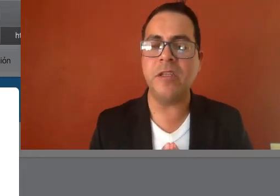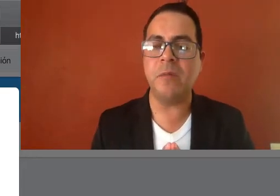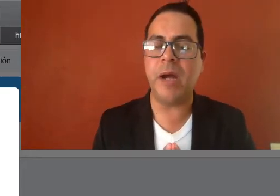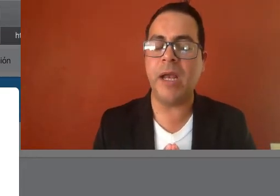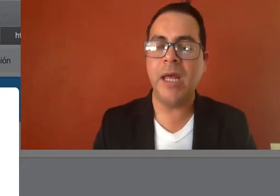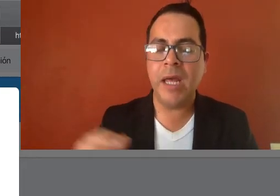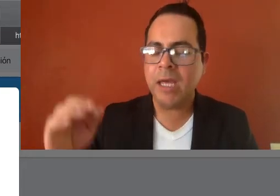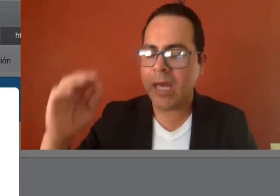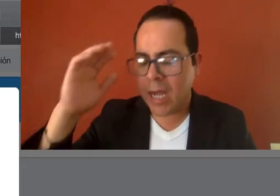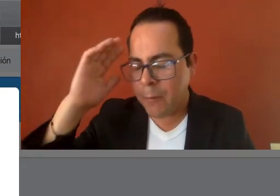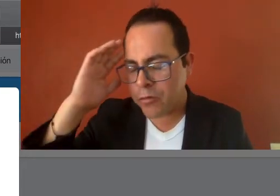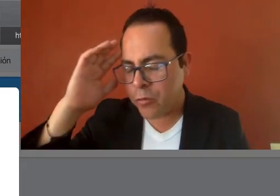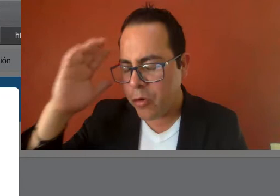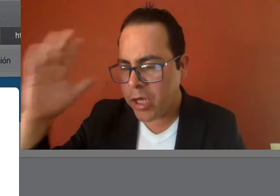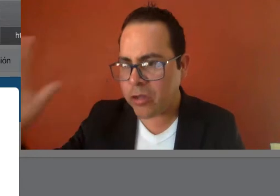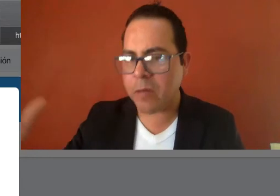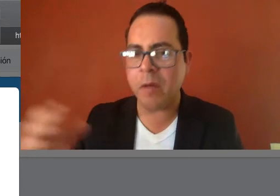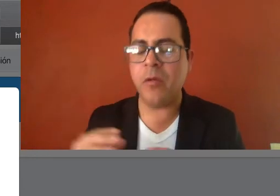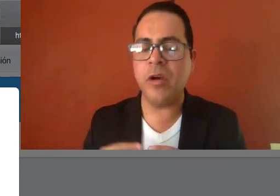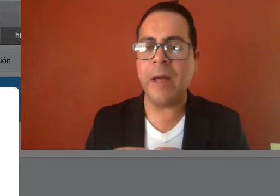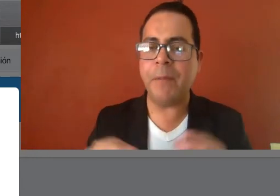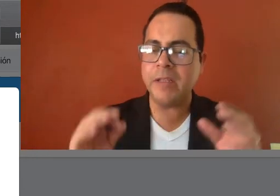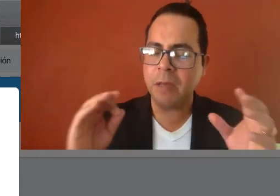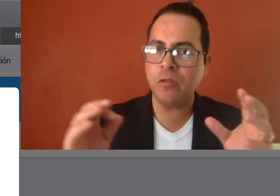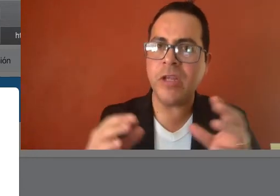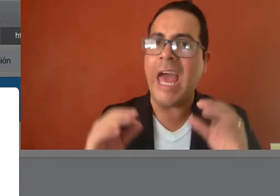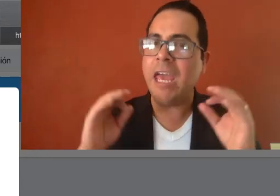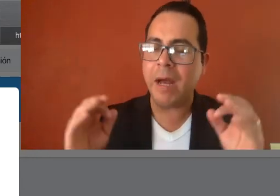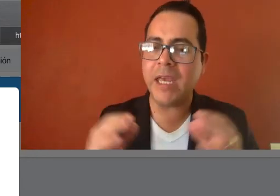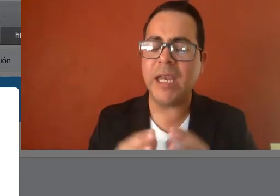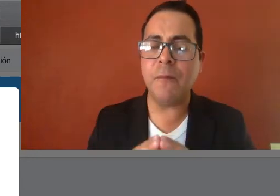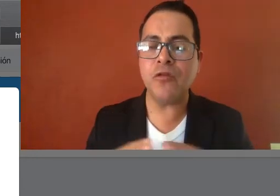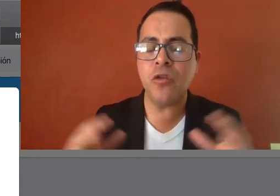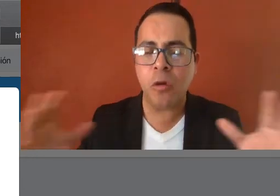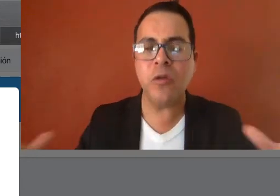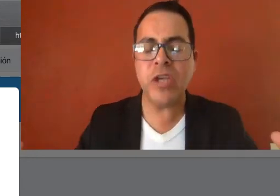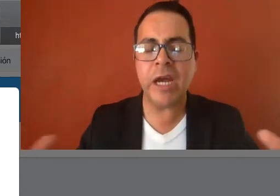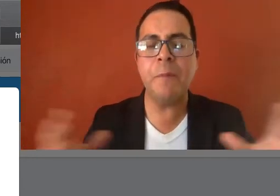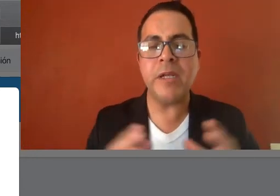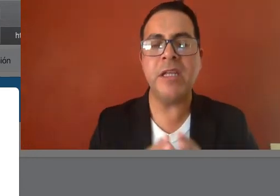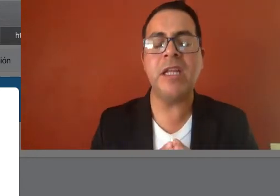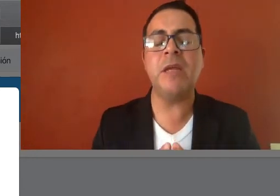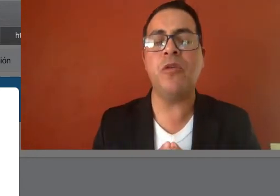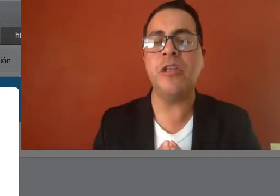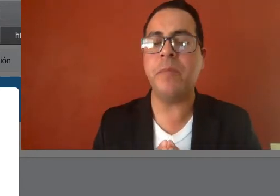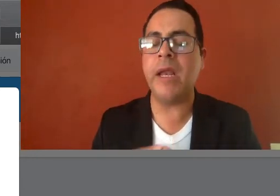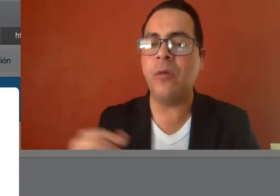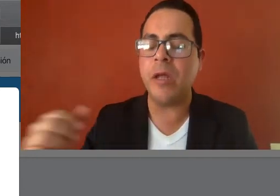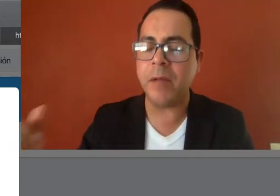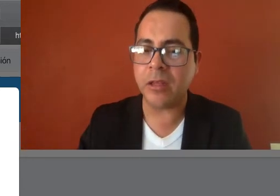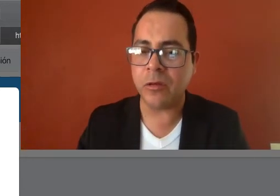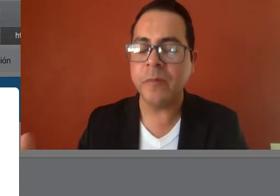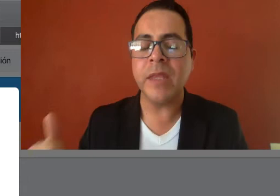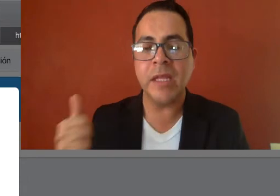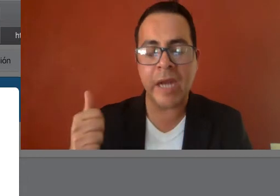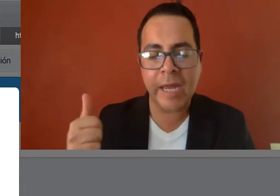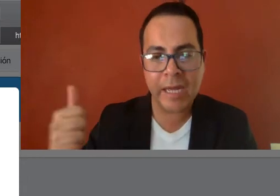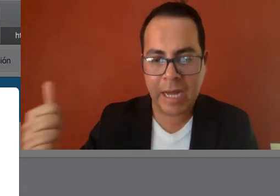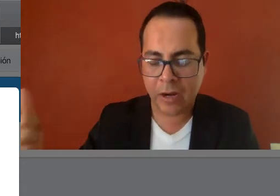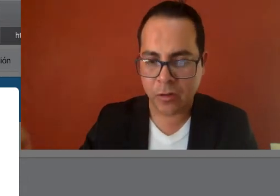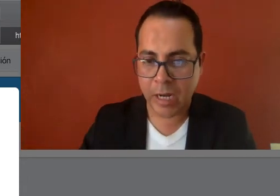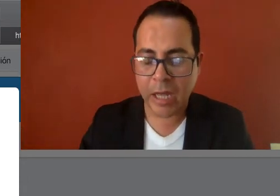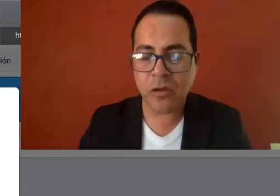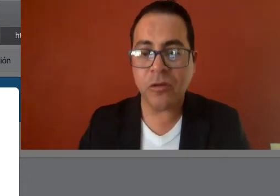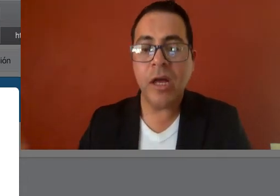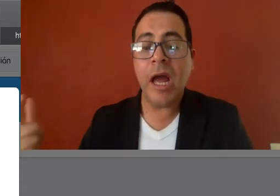municipal y hagamos un poquito de memoria, pensemos e imaginemos cómo llega un presidente municipal a un evento. Trae